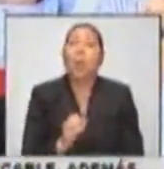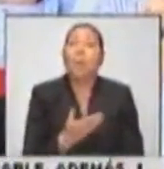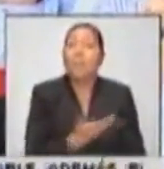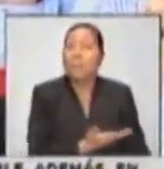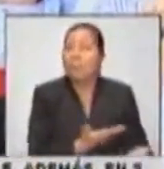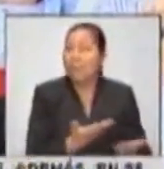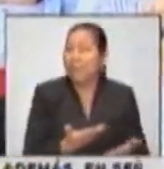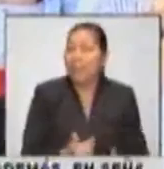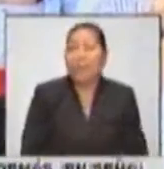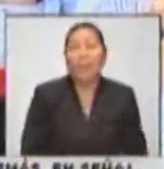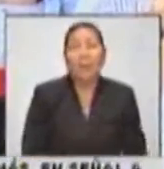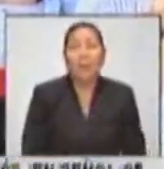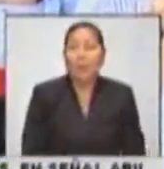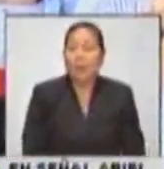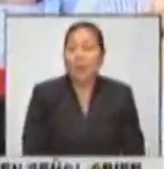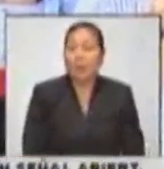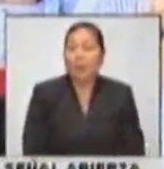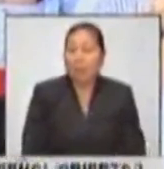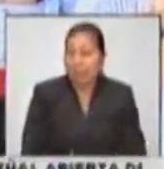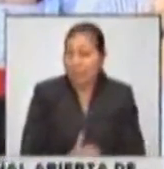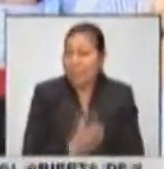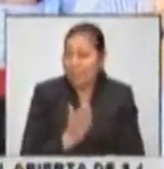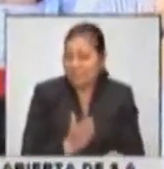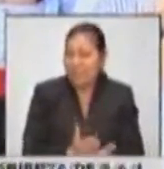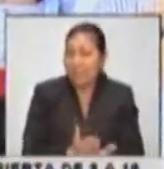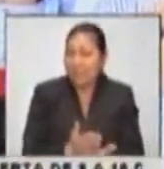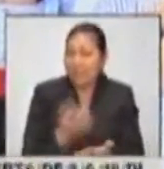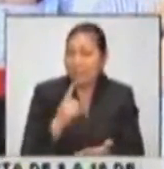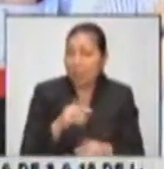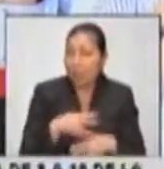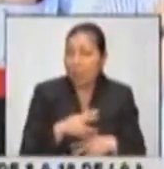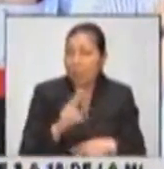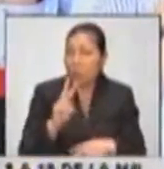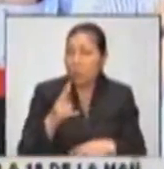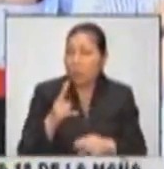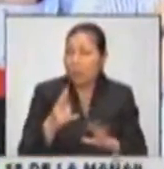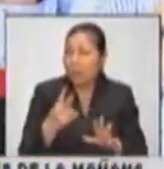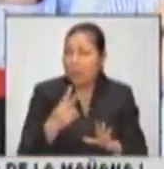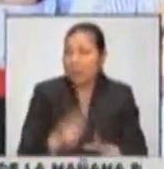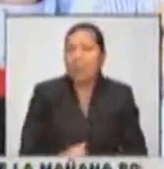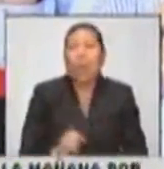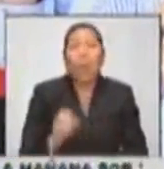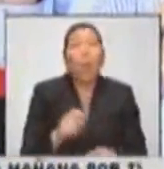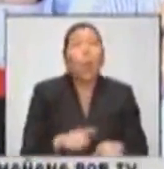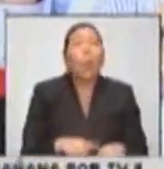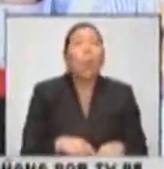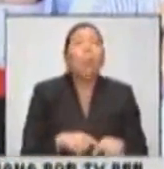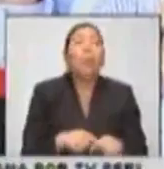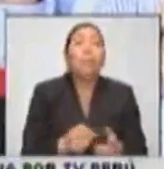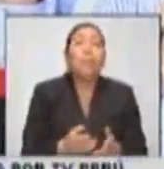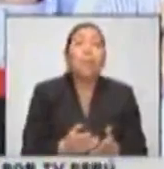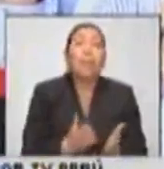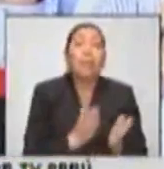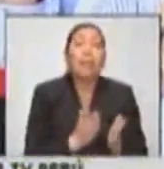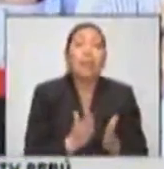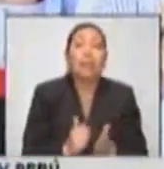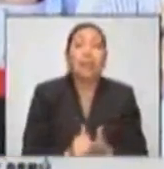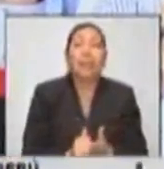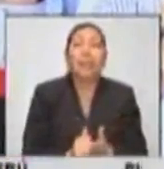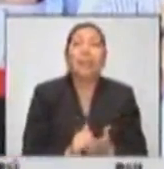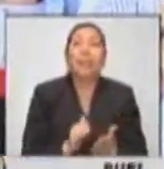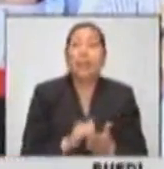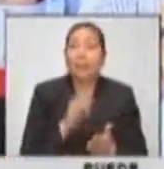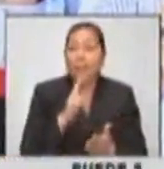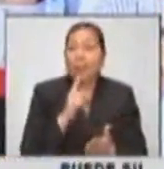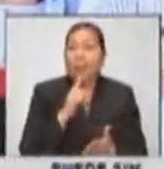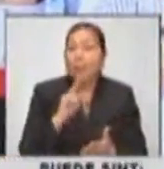invitados, se nos complica la situación para junio del 2017, o depende de los mecanismos legales que el